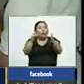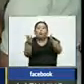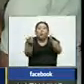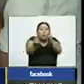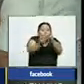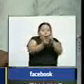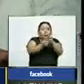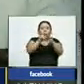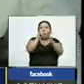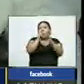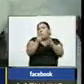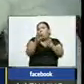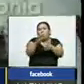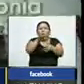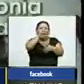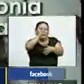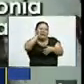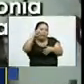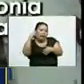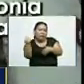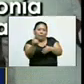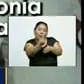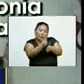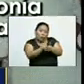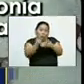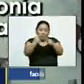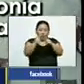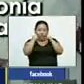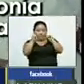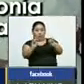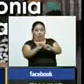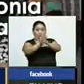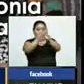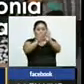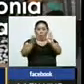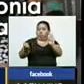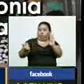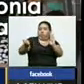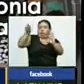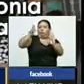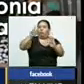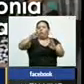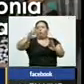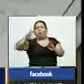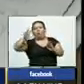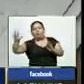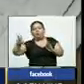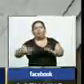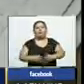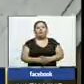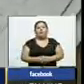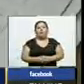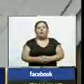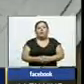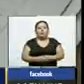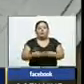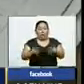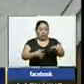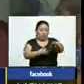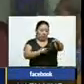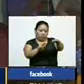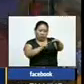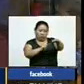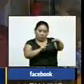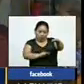contabilizaba un número de 500 casos, lo que deja en evidencia una alza de 233. En las defunciones también,